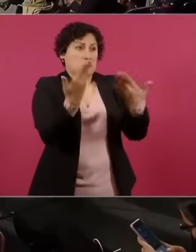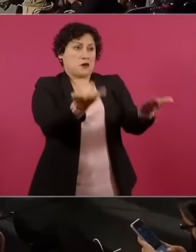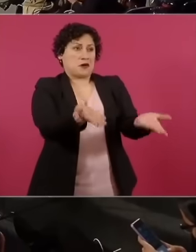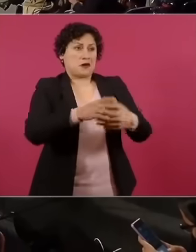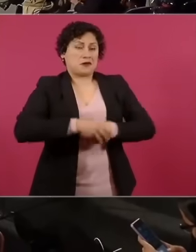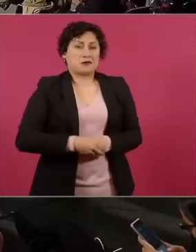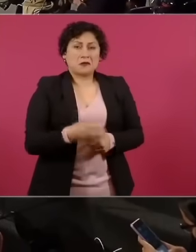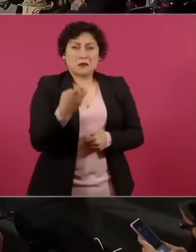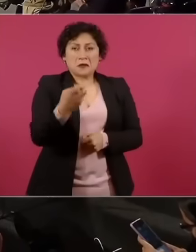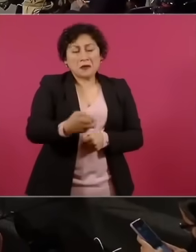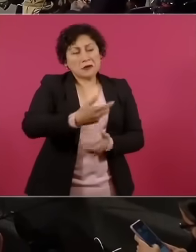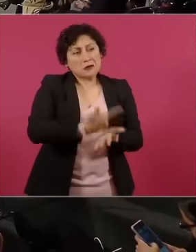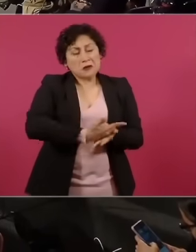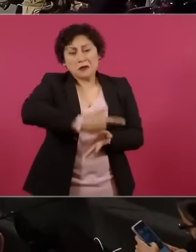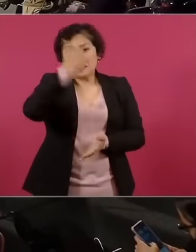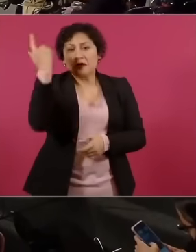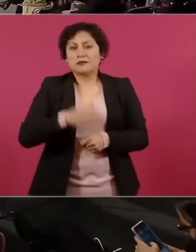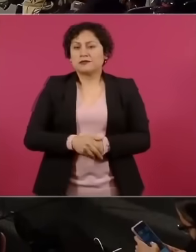dije,